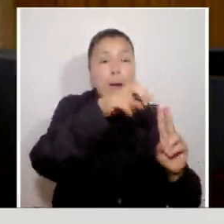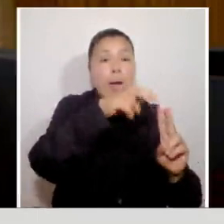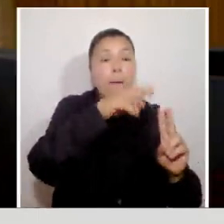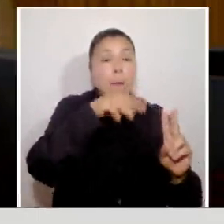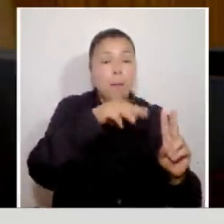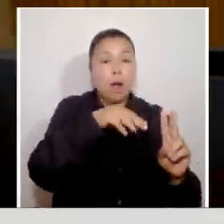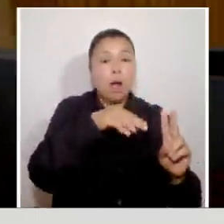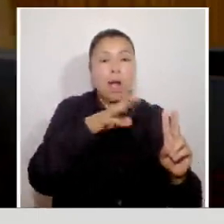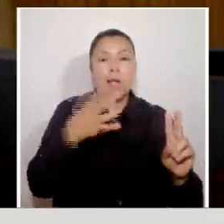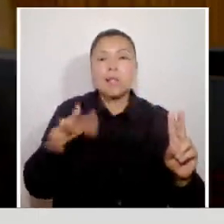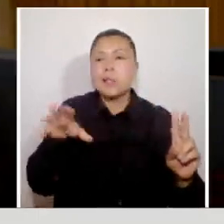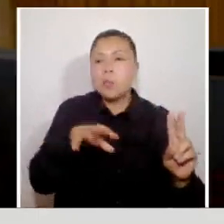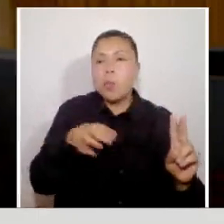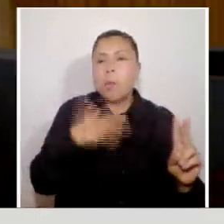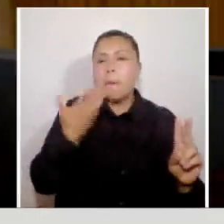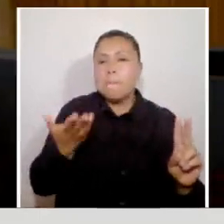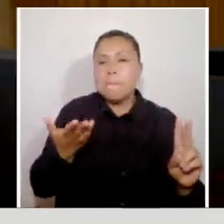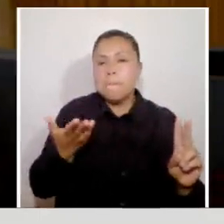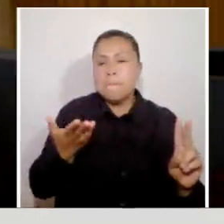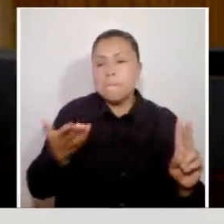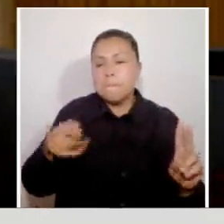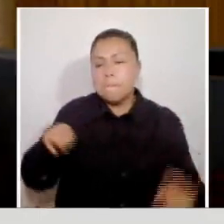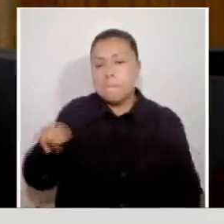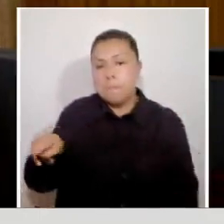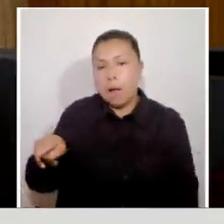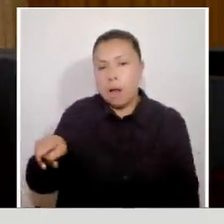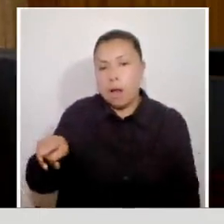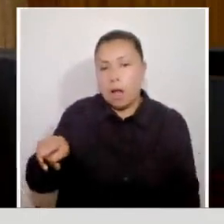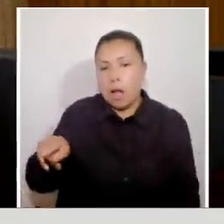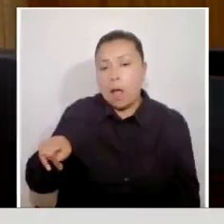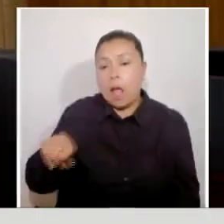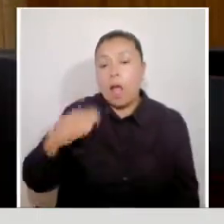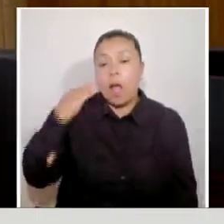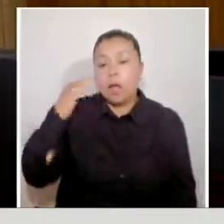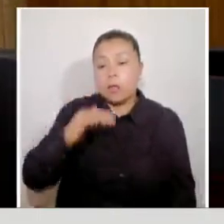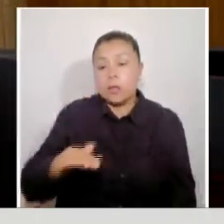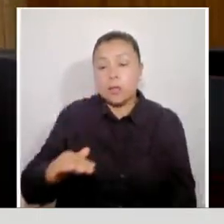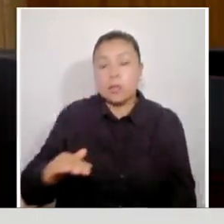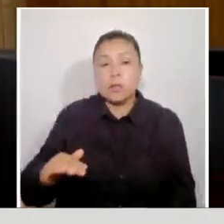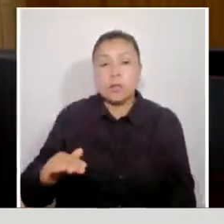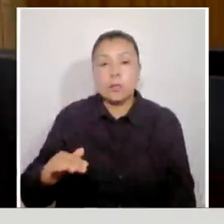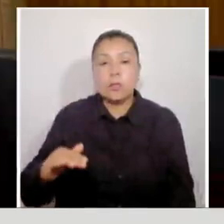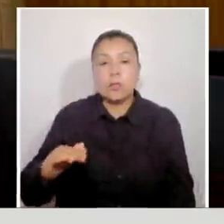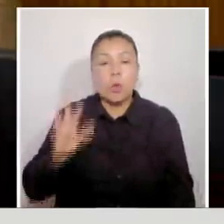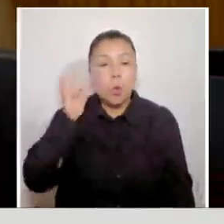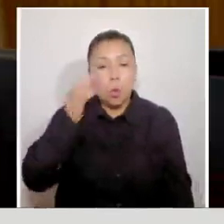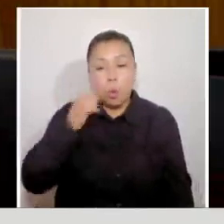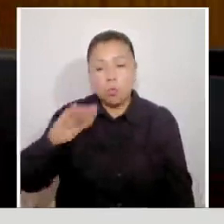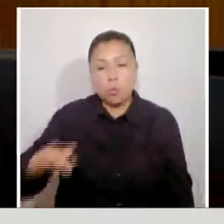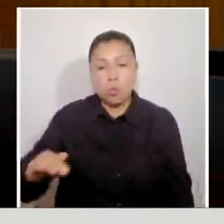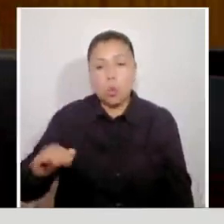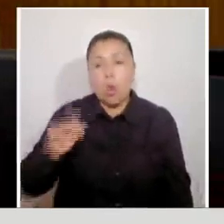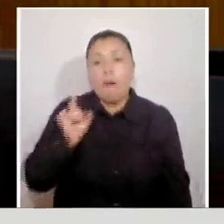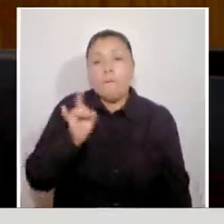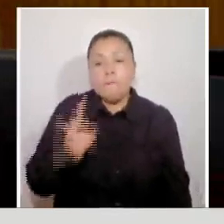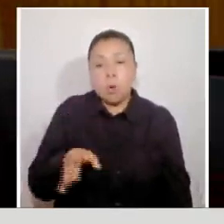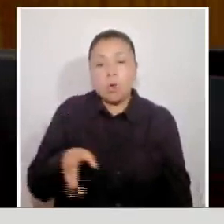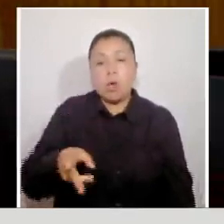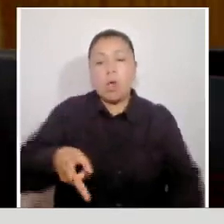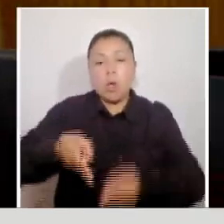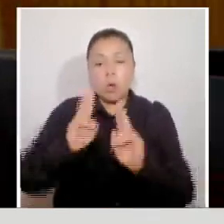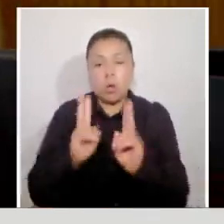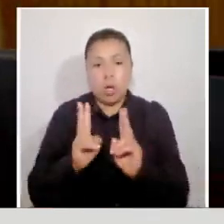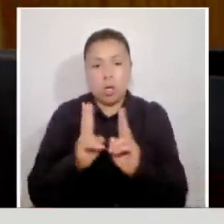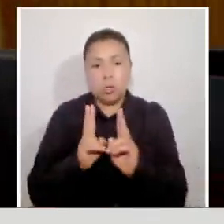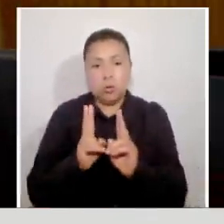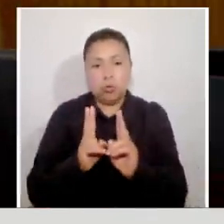para en indefensión a las menores o menores que viven vulneración de sus derechos de